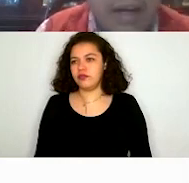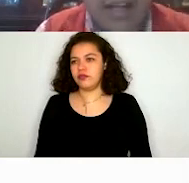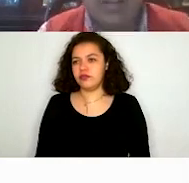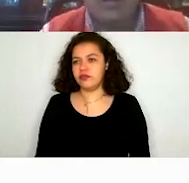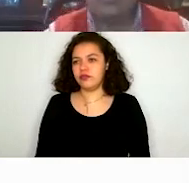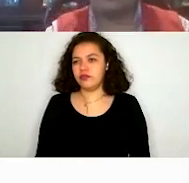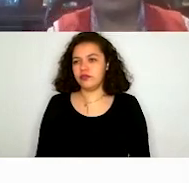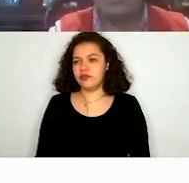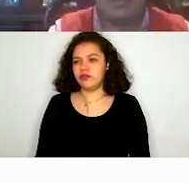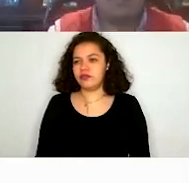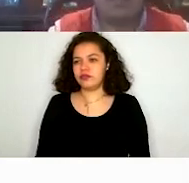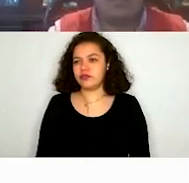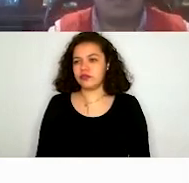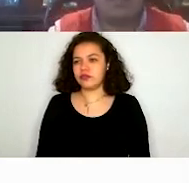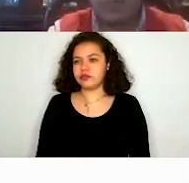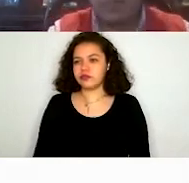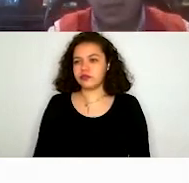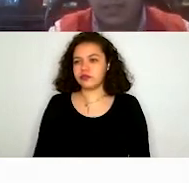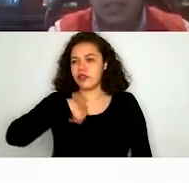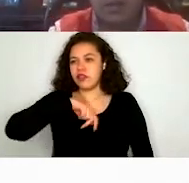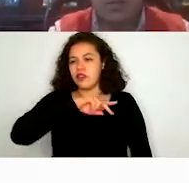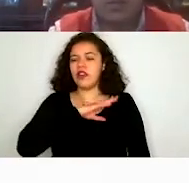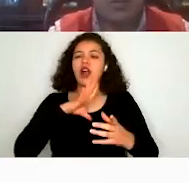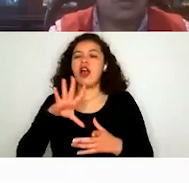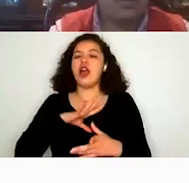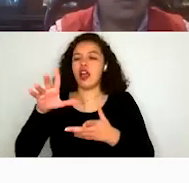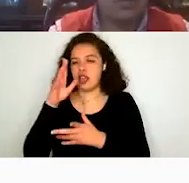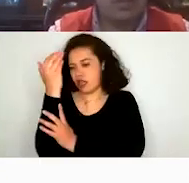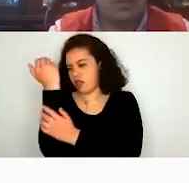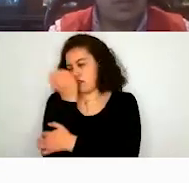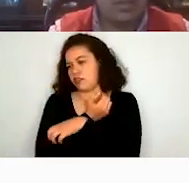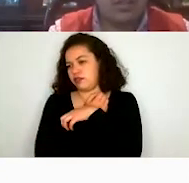Para el caso de nuestros establecimientos que son de